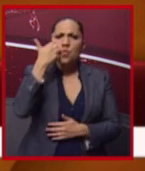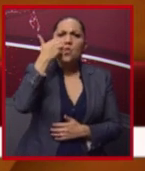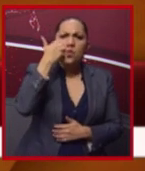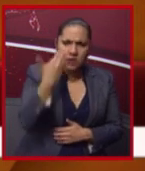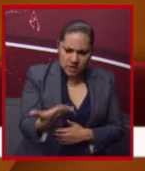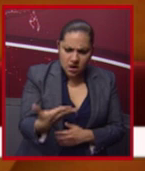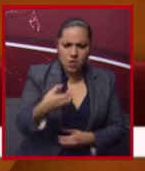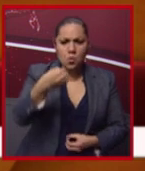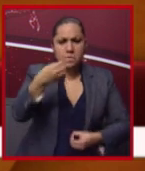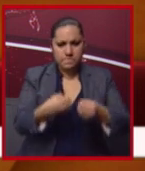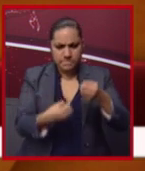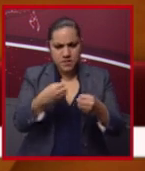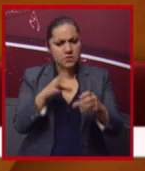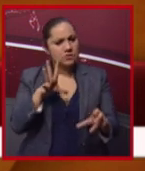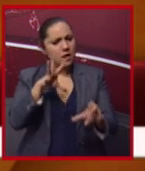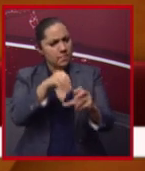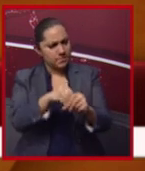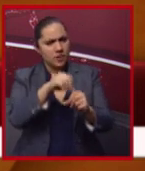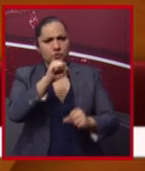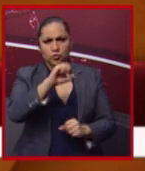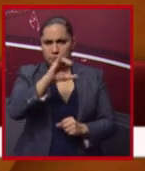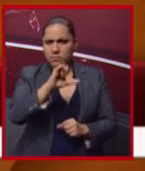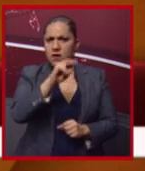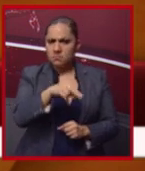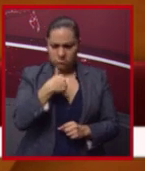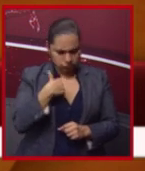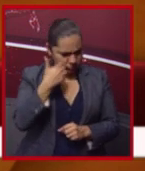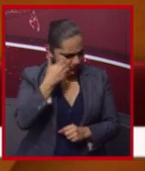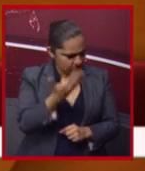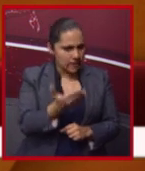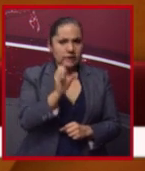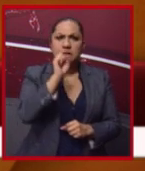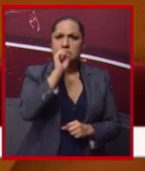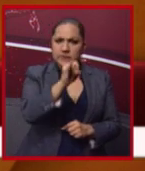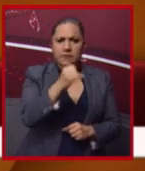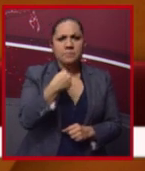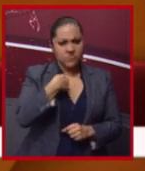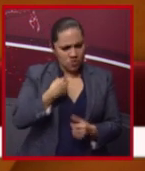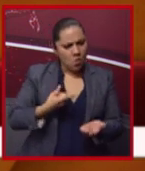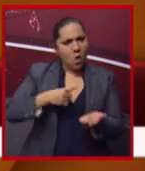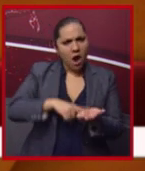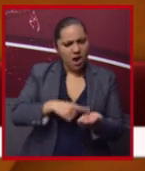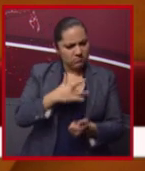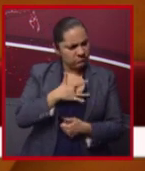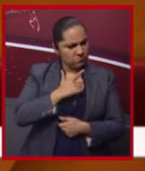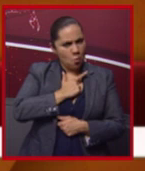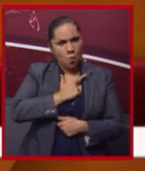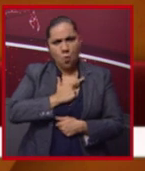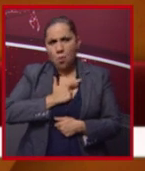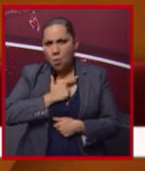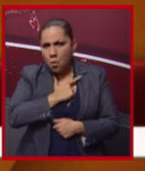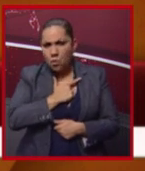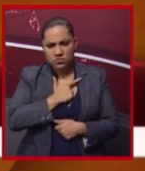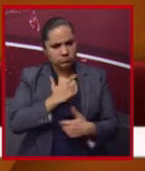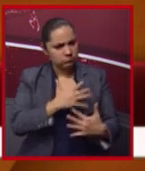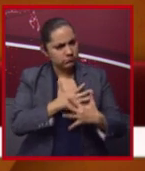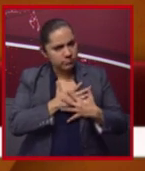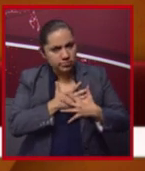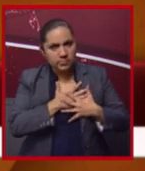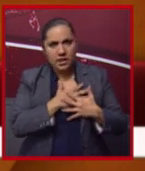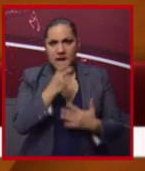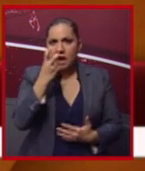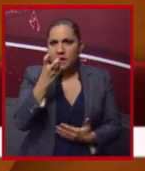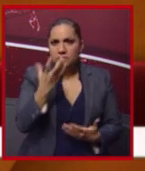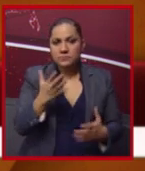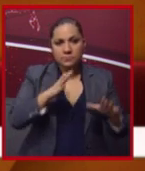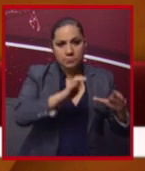Justicia de la Nación. Para ello cuento con la pasión y convicción que hoy necesitan